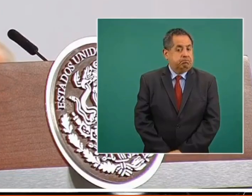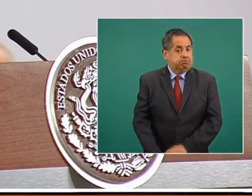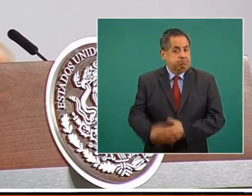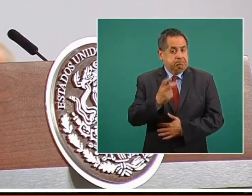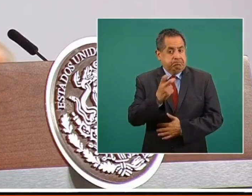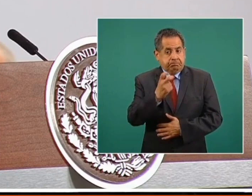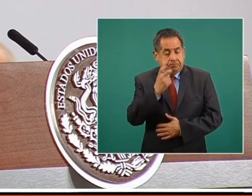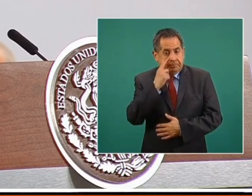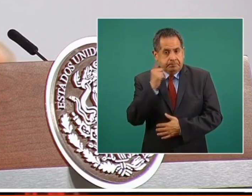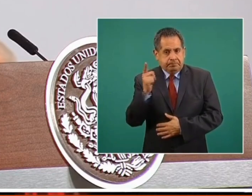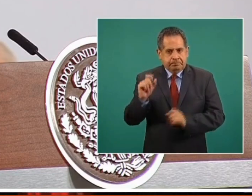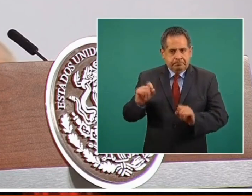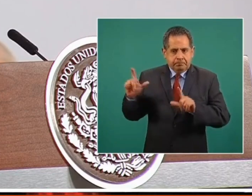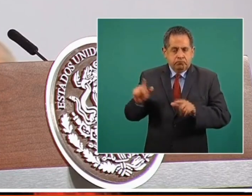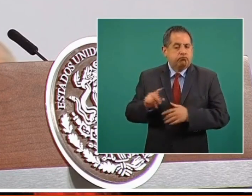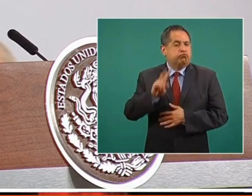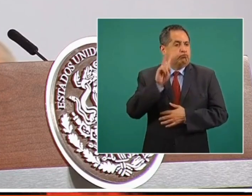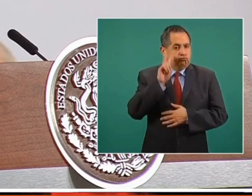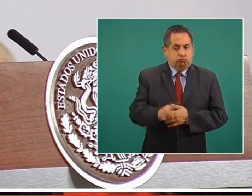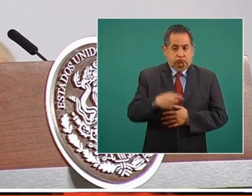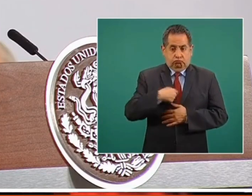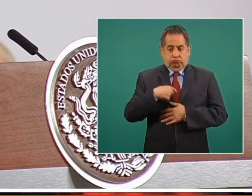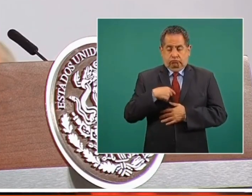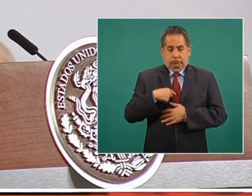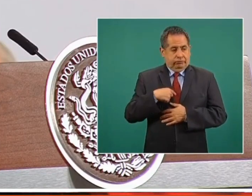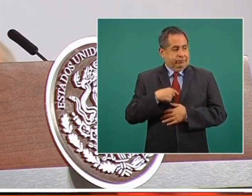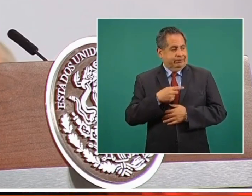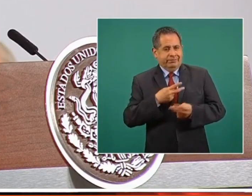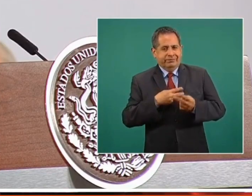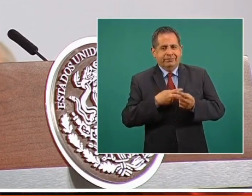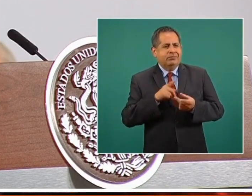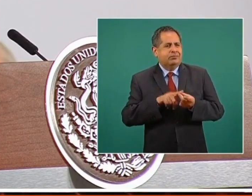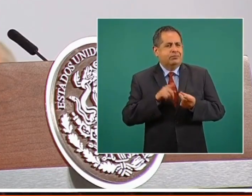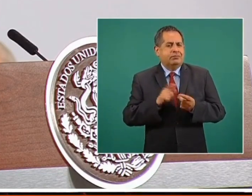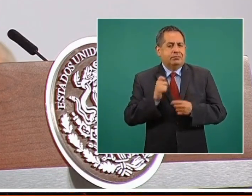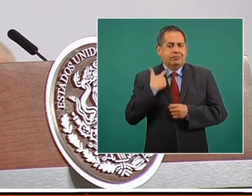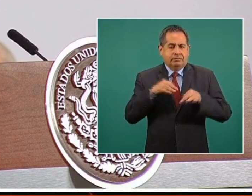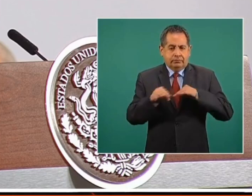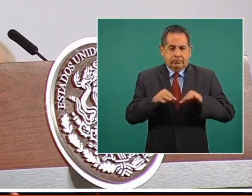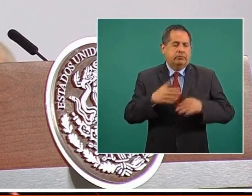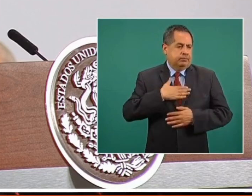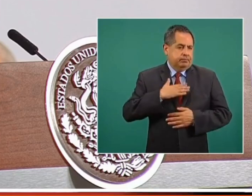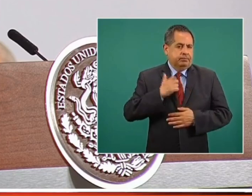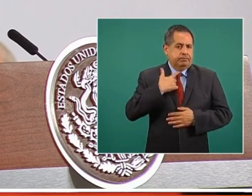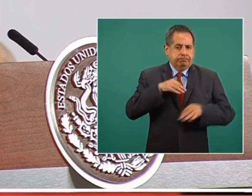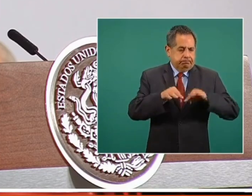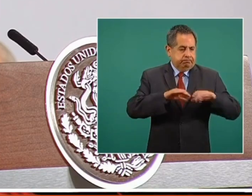precisamente pues mi origen es de los últimos es el gobierno de la Ciudad de